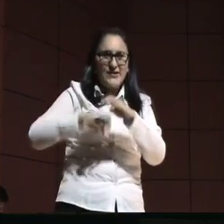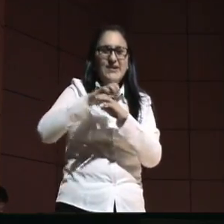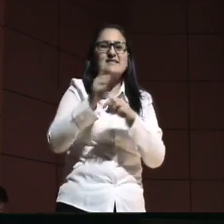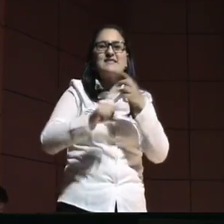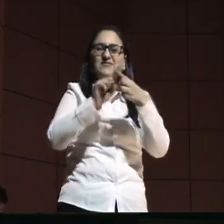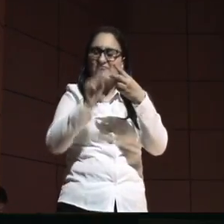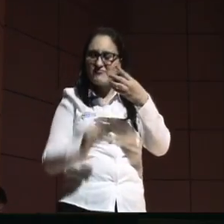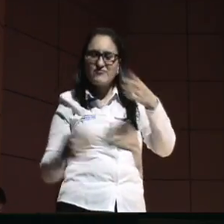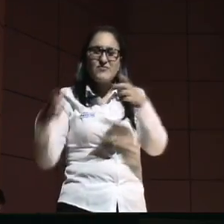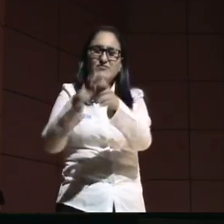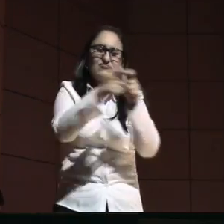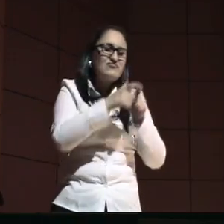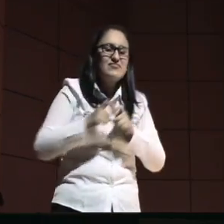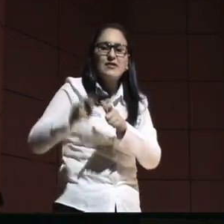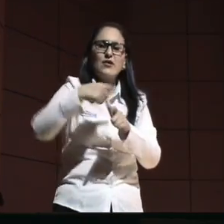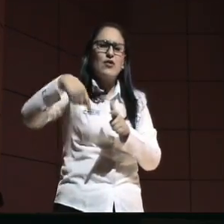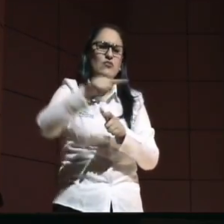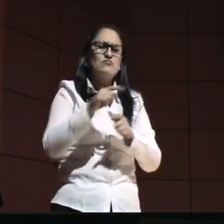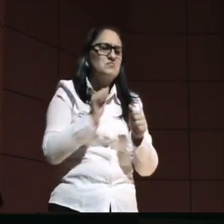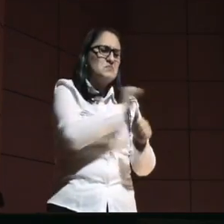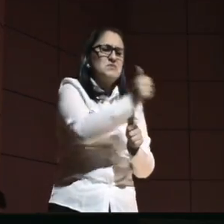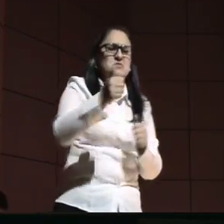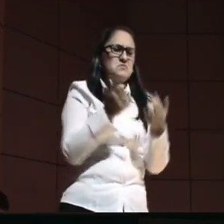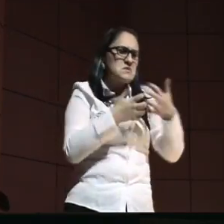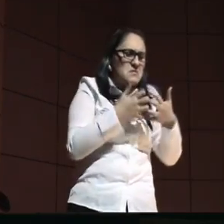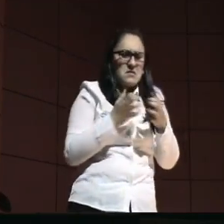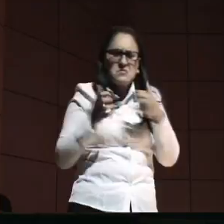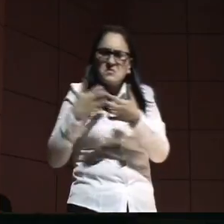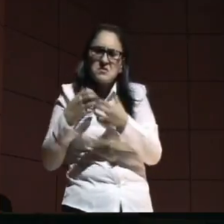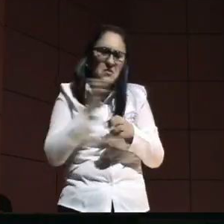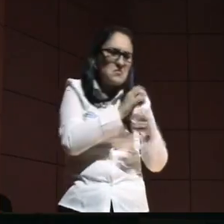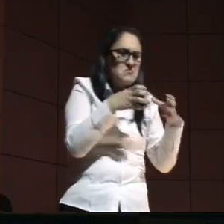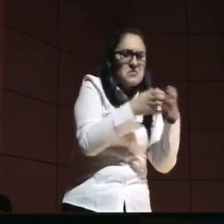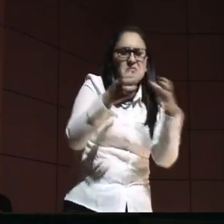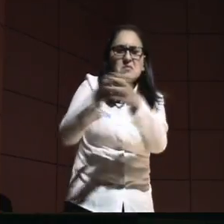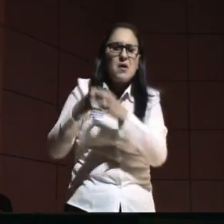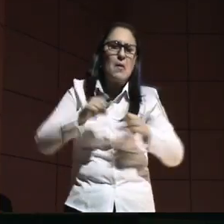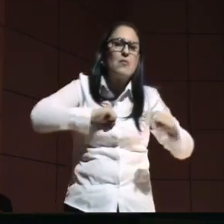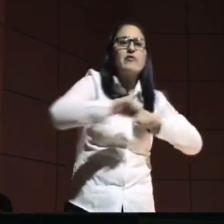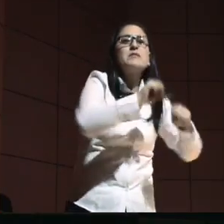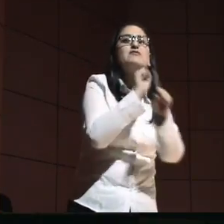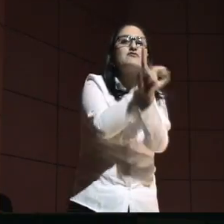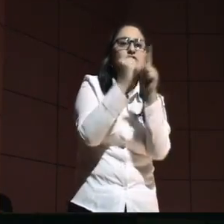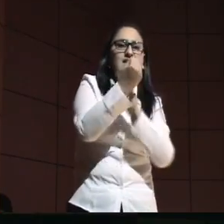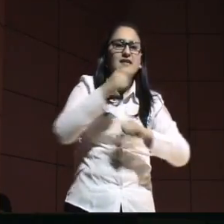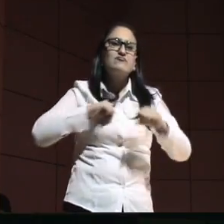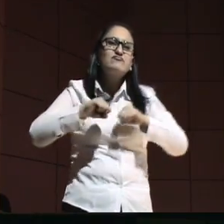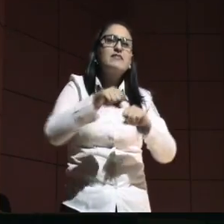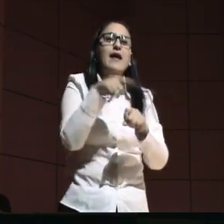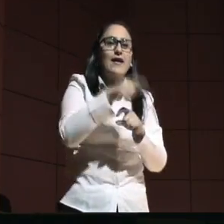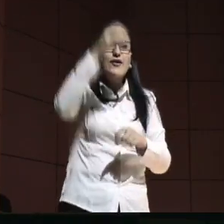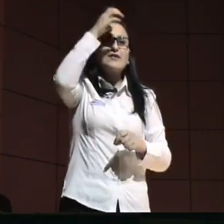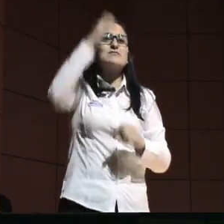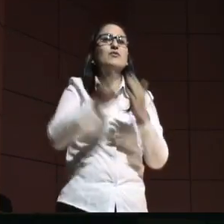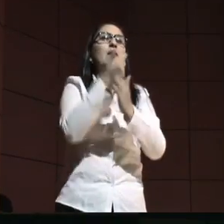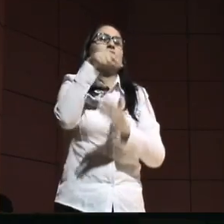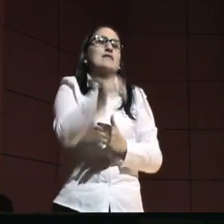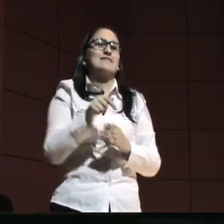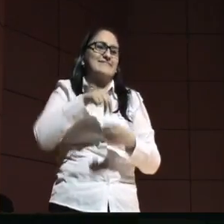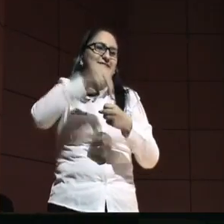culturales, entre otros, se han organizado sistemáticamente en la creación de movimientos sociales, creándose un nuevo concepto de